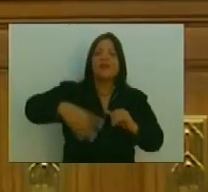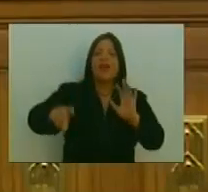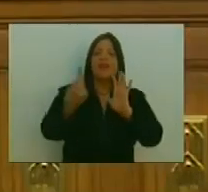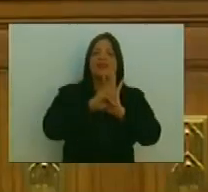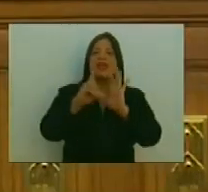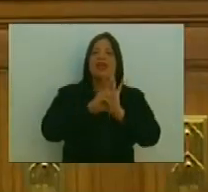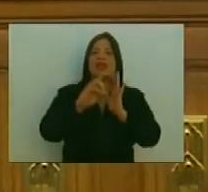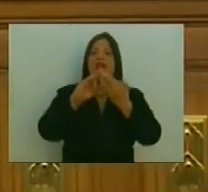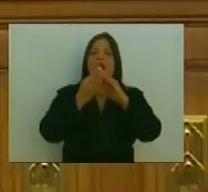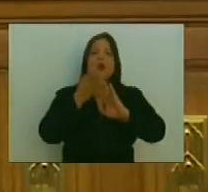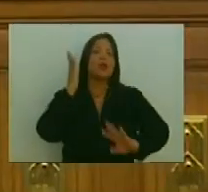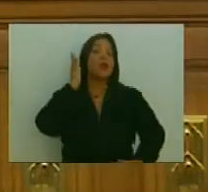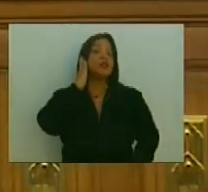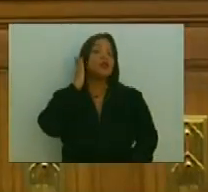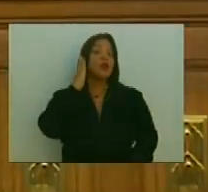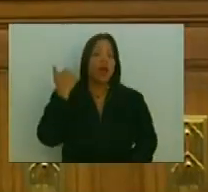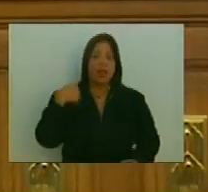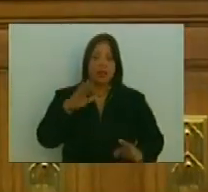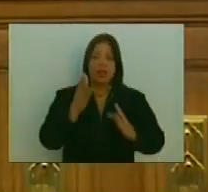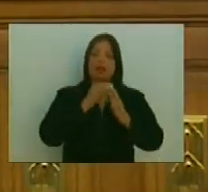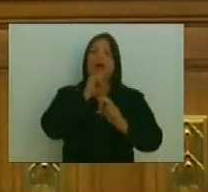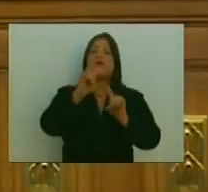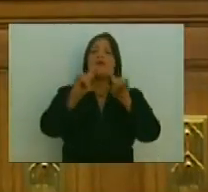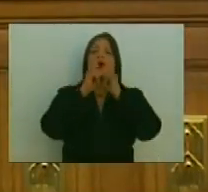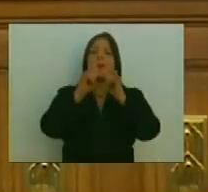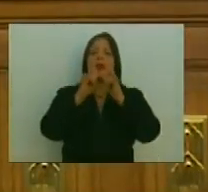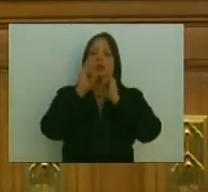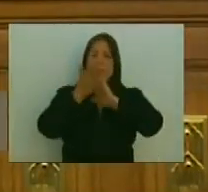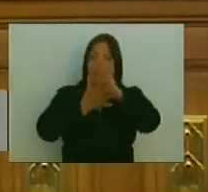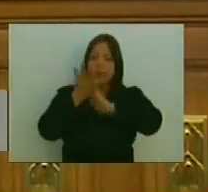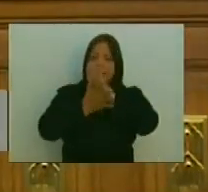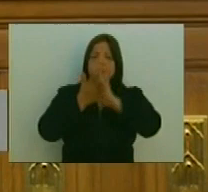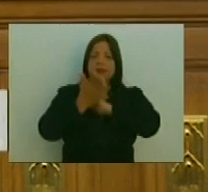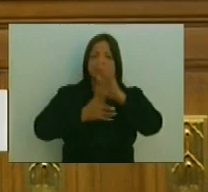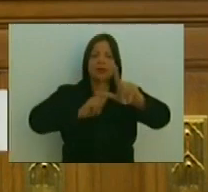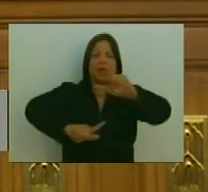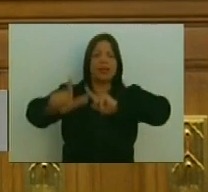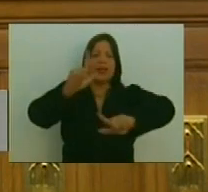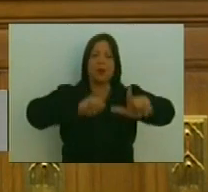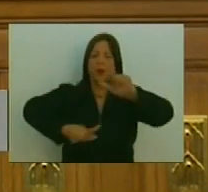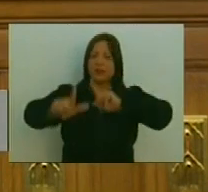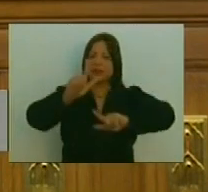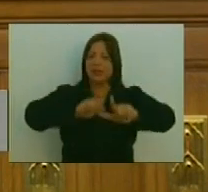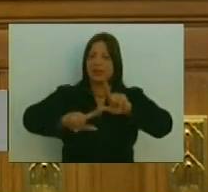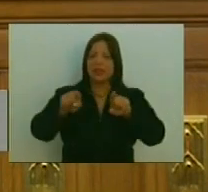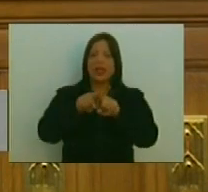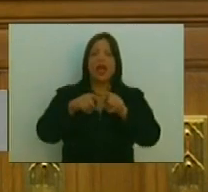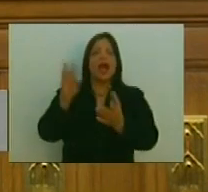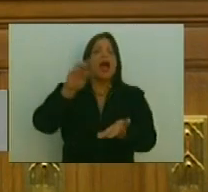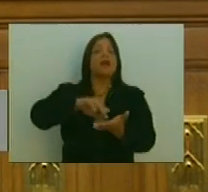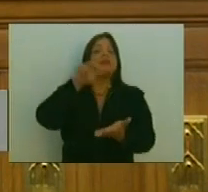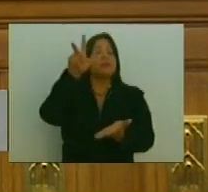la comunidad sorda a tener acceso a la información a través de la lengua de señas, como así lo establece.